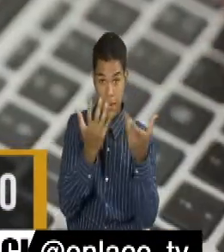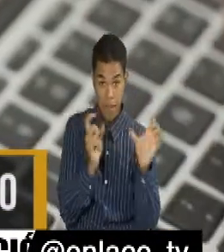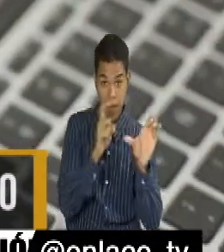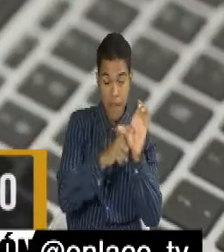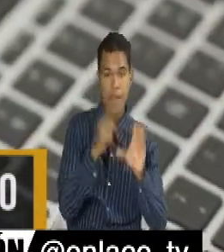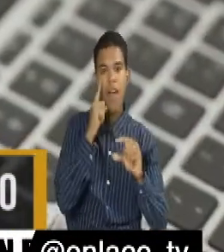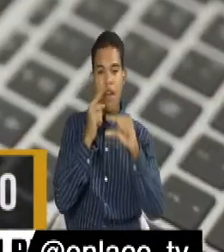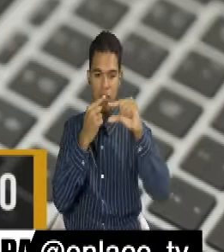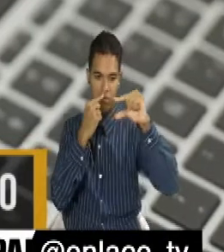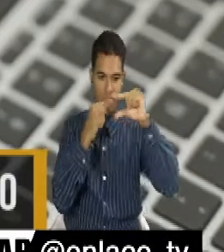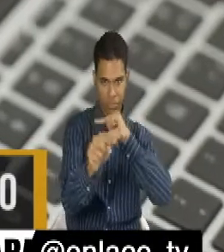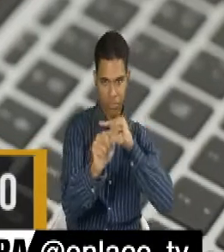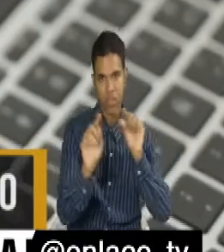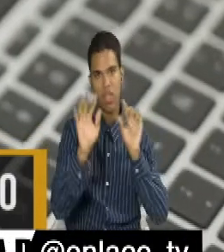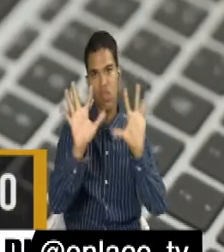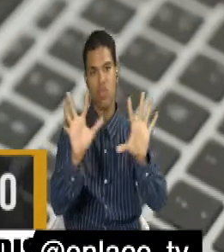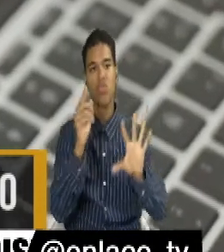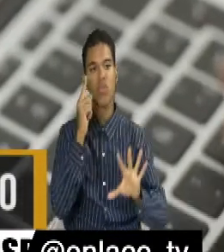email